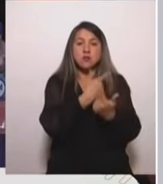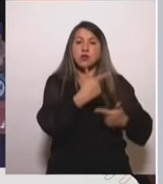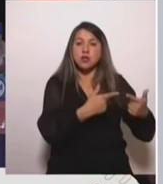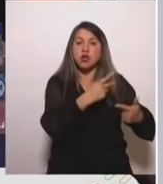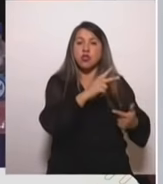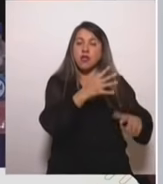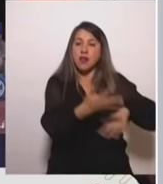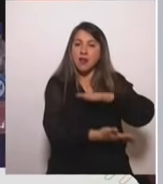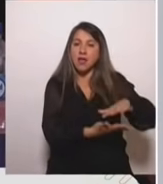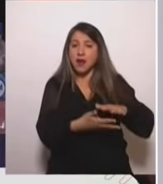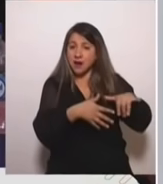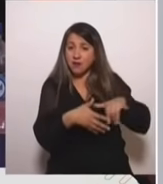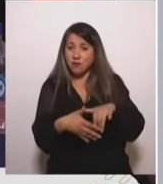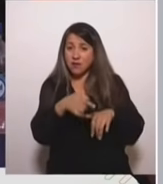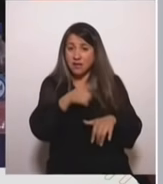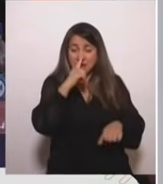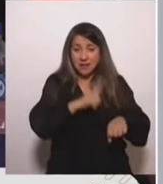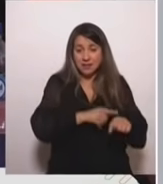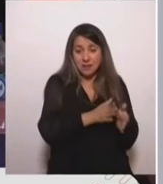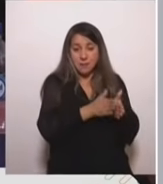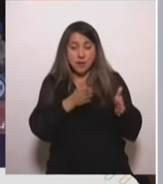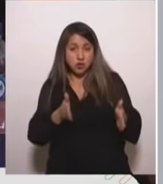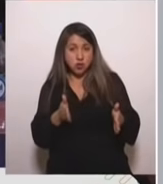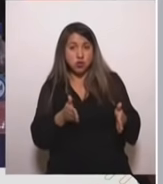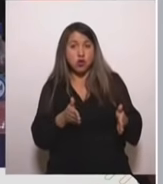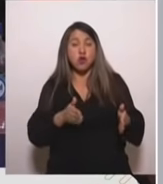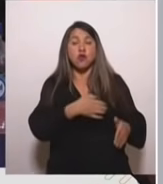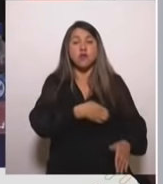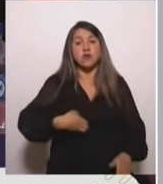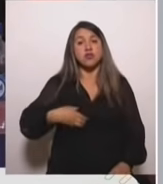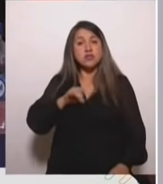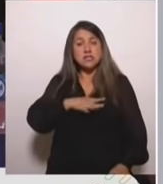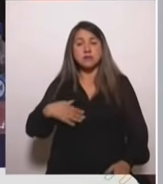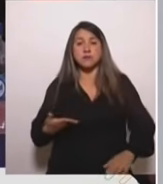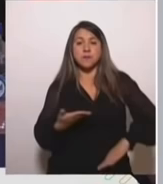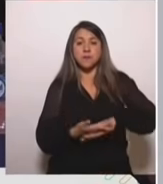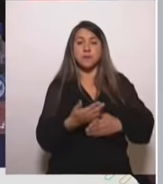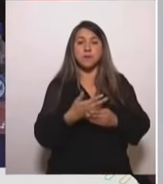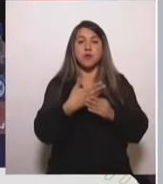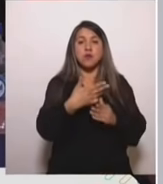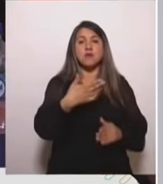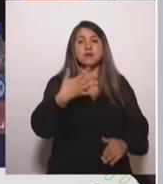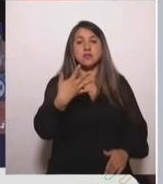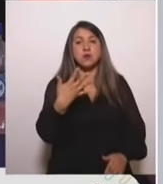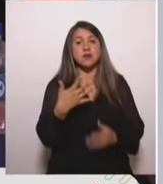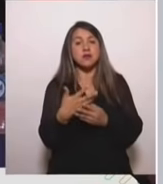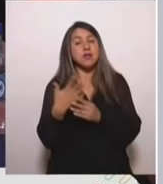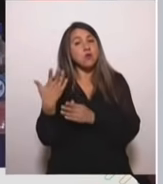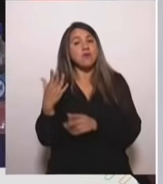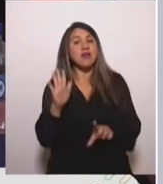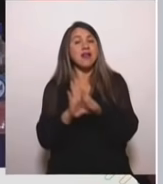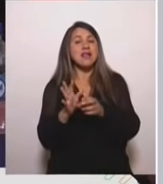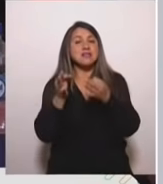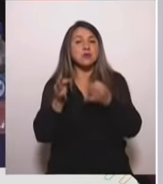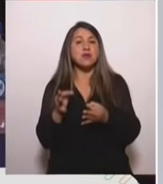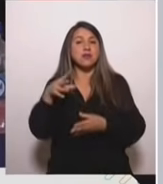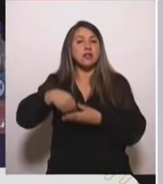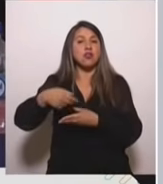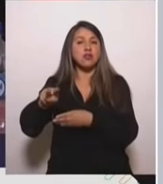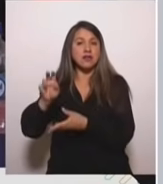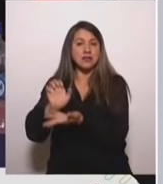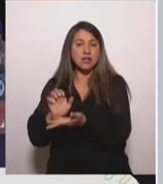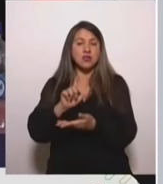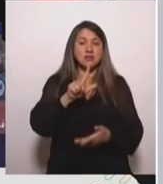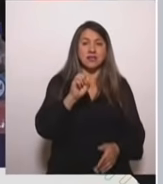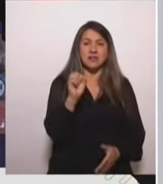me parece que producto de los hechos, y ahí está verdaderamente el problema de fondo, producto de los hechos ocurridos en